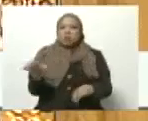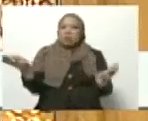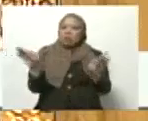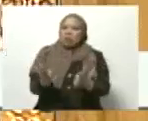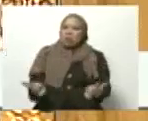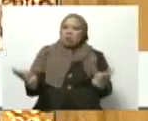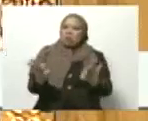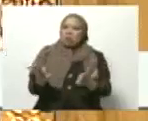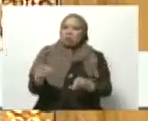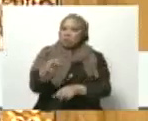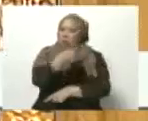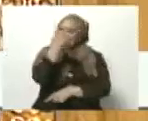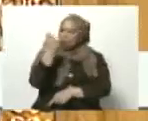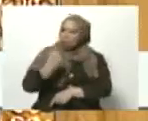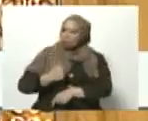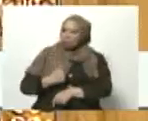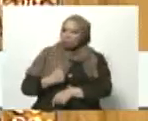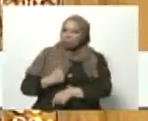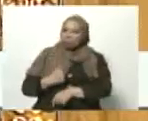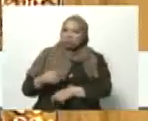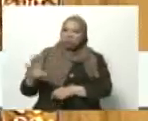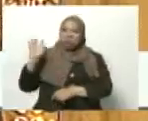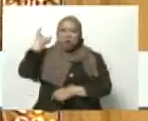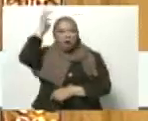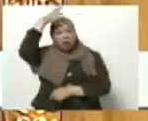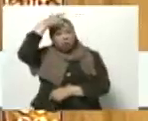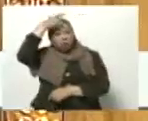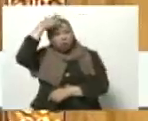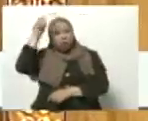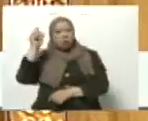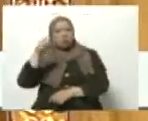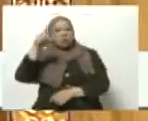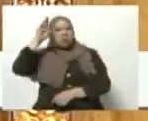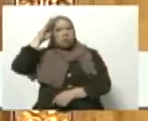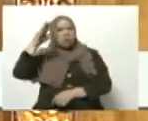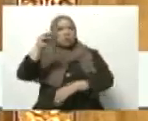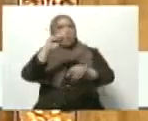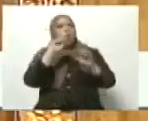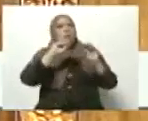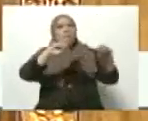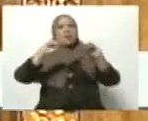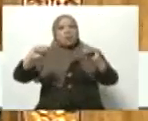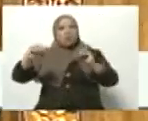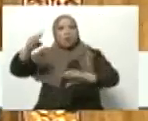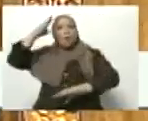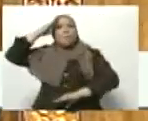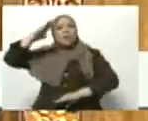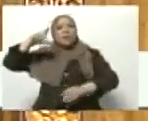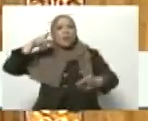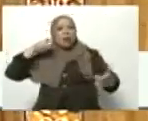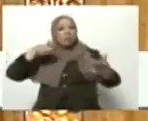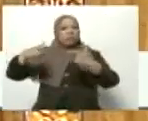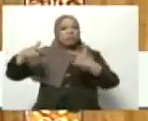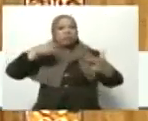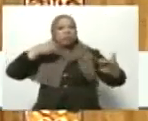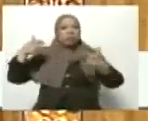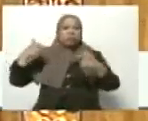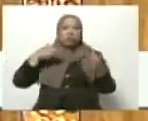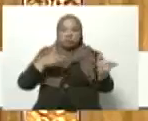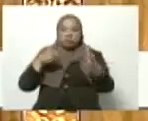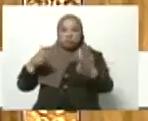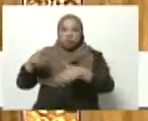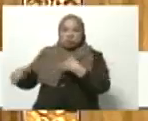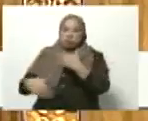la pregunta va directo. Trump, que siempre pedía ataque militar, ¿qué haces tú si nosotros mandamos a nuestros